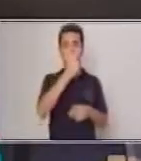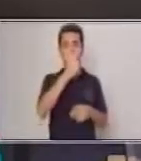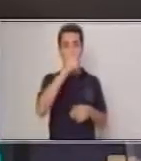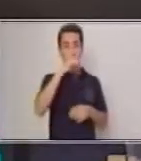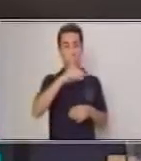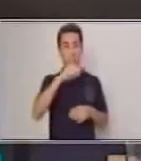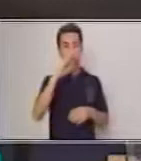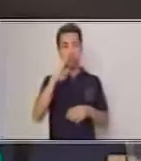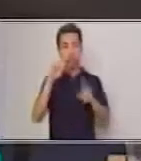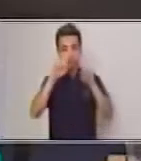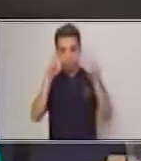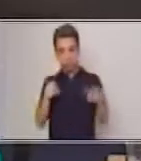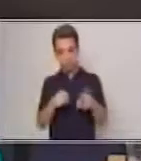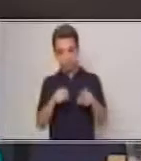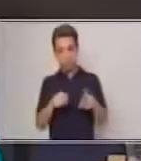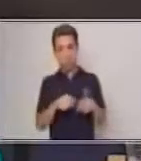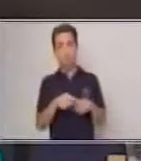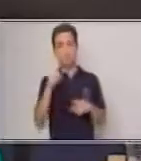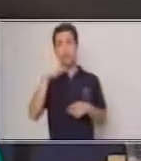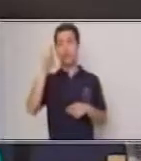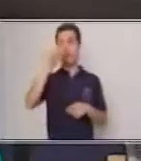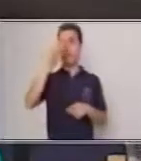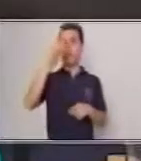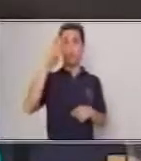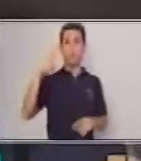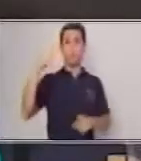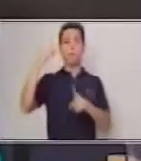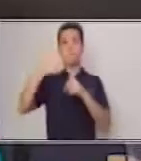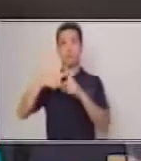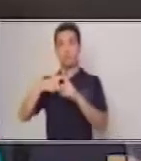al cuadrado más ab